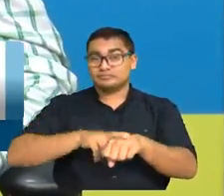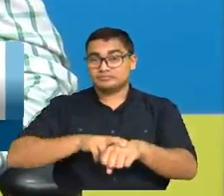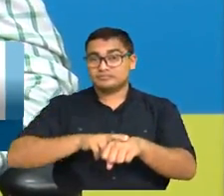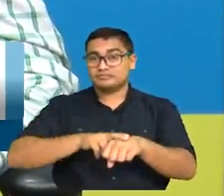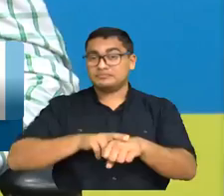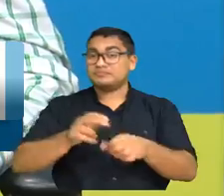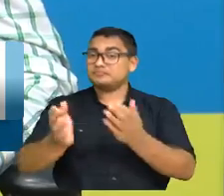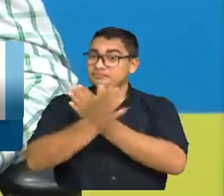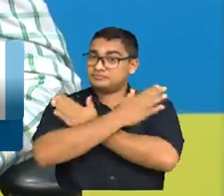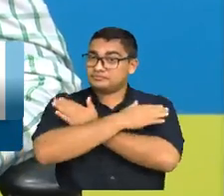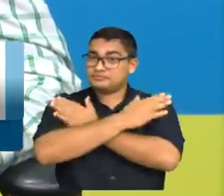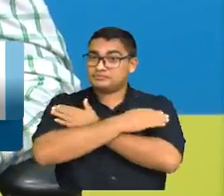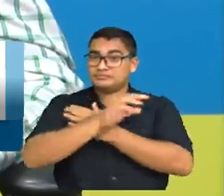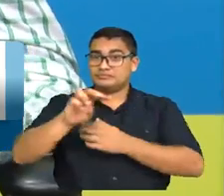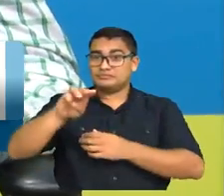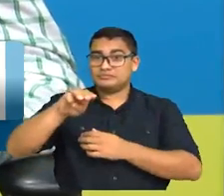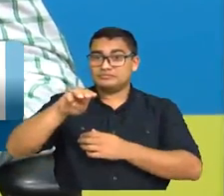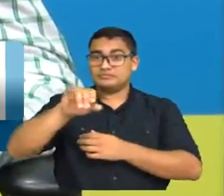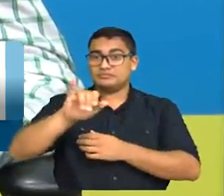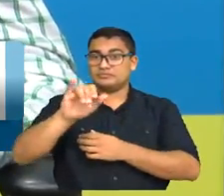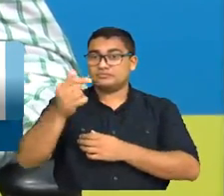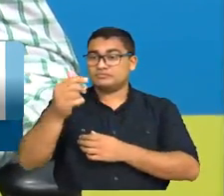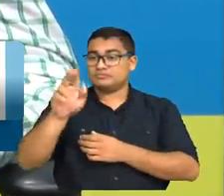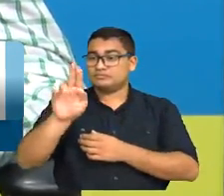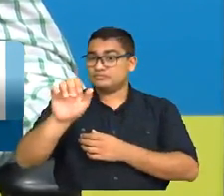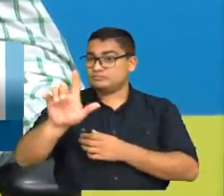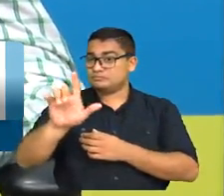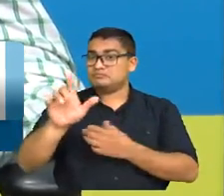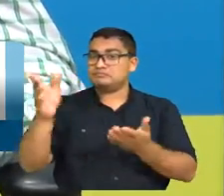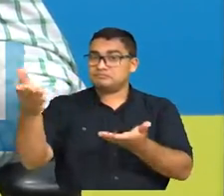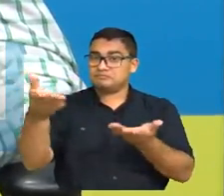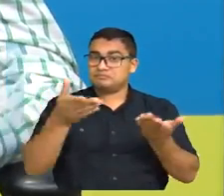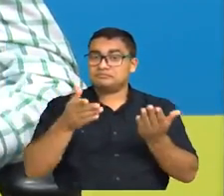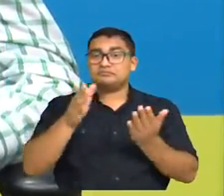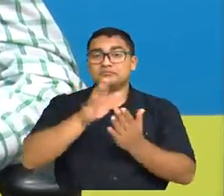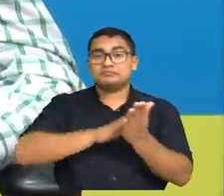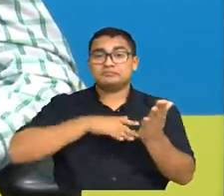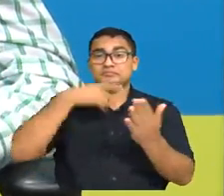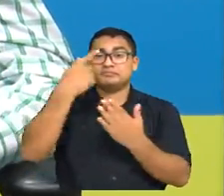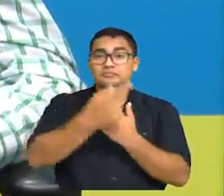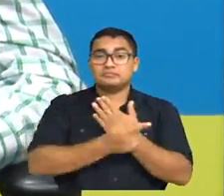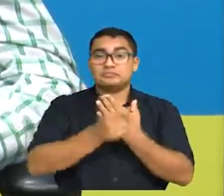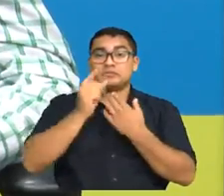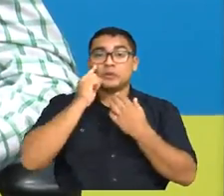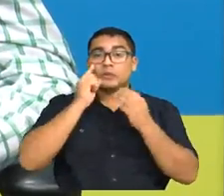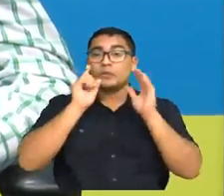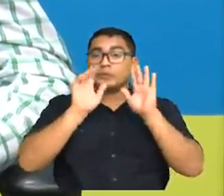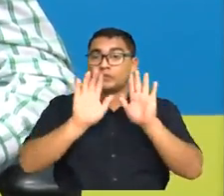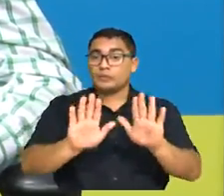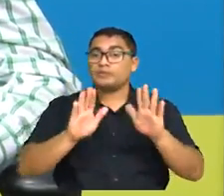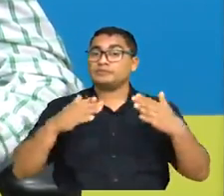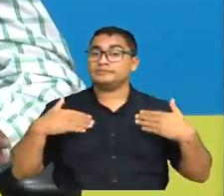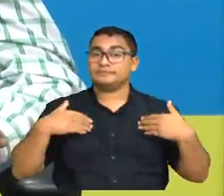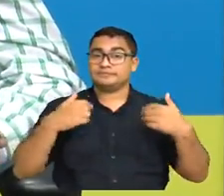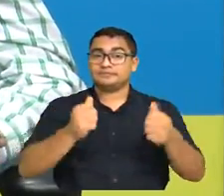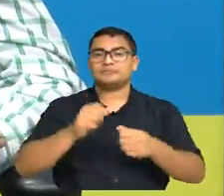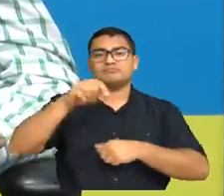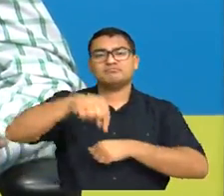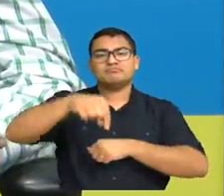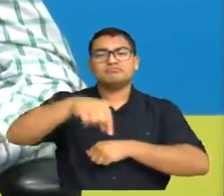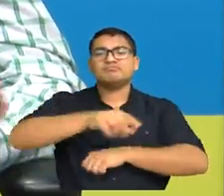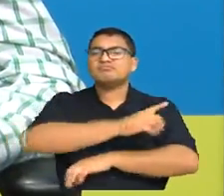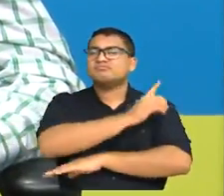Nacional. Les saluda Miguel Carranza Mena y les doy la bienvenida a un programa de Prevenir es Salud. Hoy vamos a estar hablando